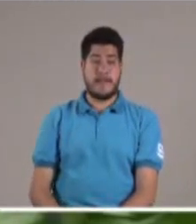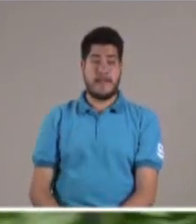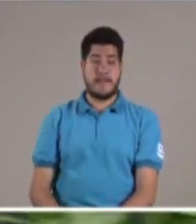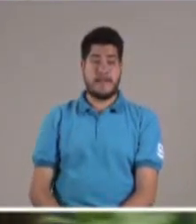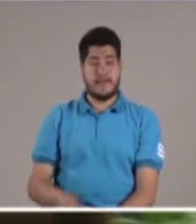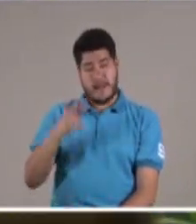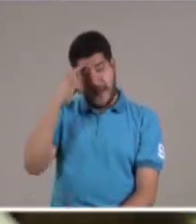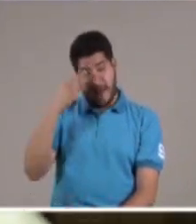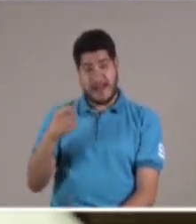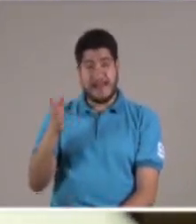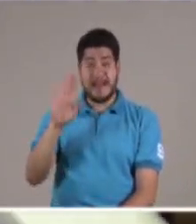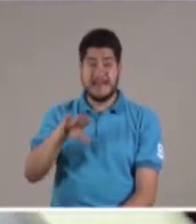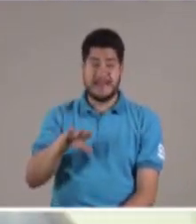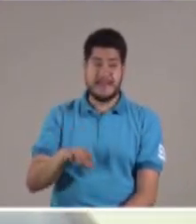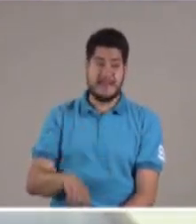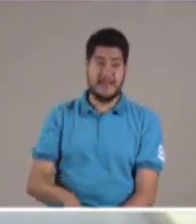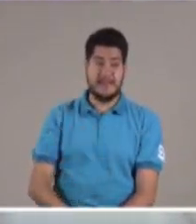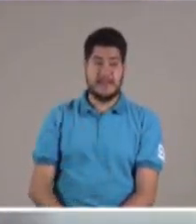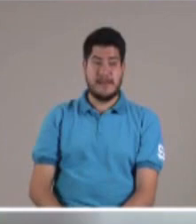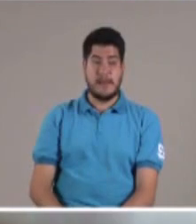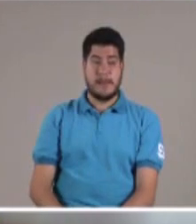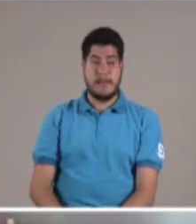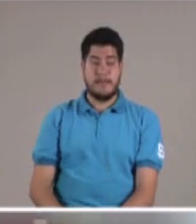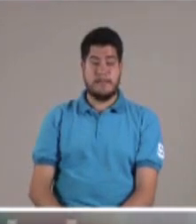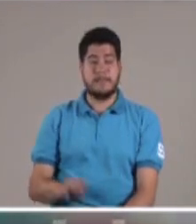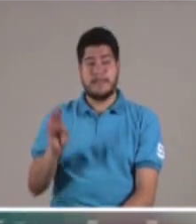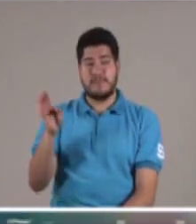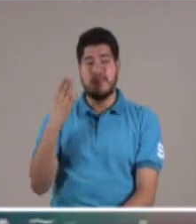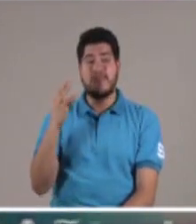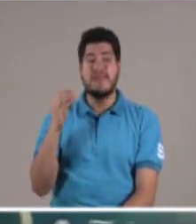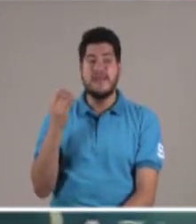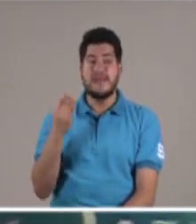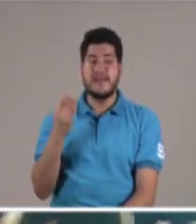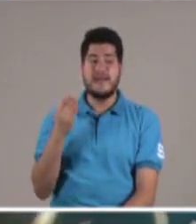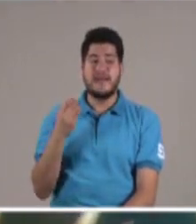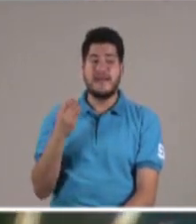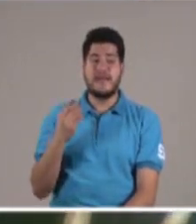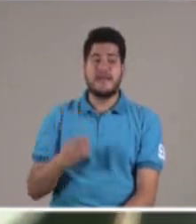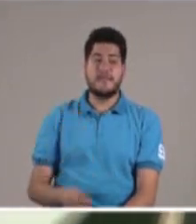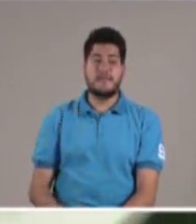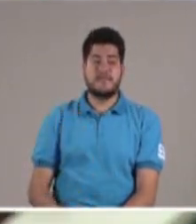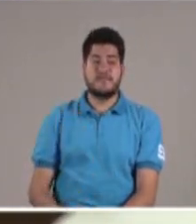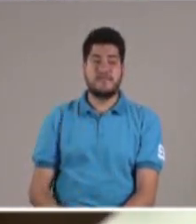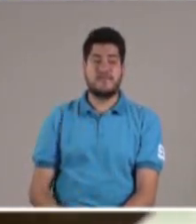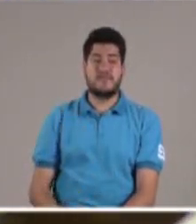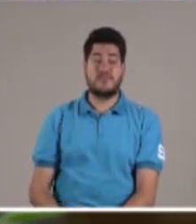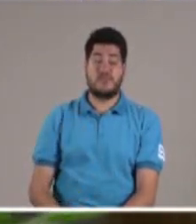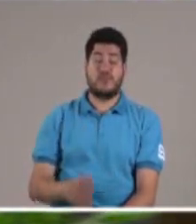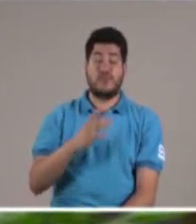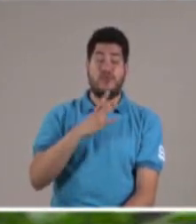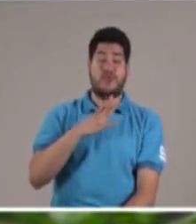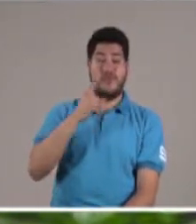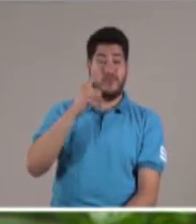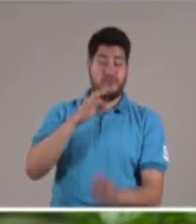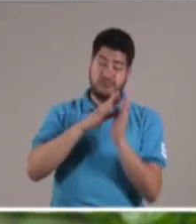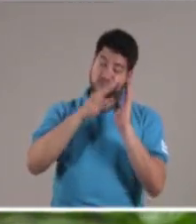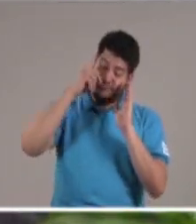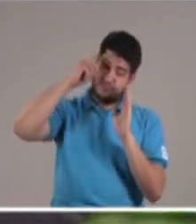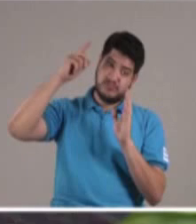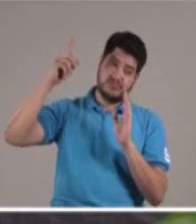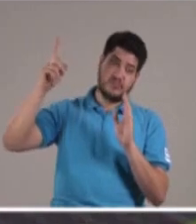el día siguiente fíjese que tuve otro sueño